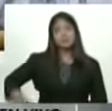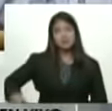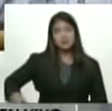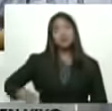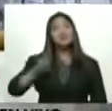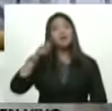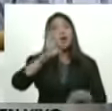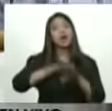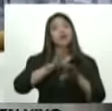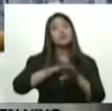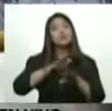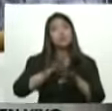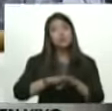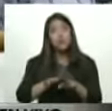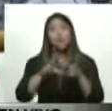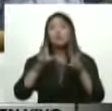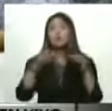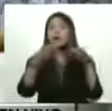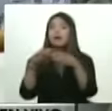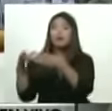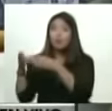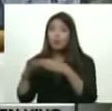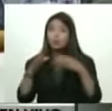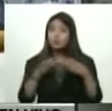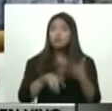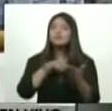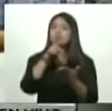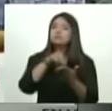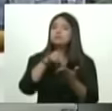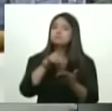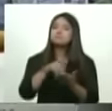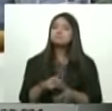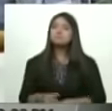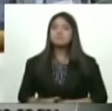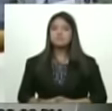también anunciaba nuevos encuentros de participación,